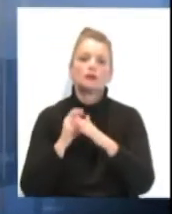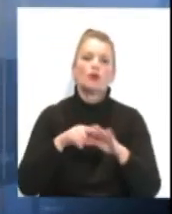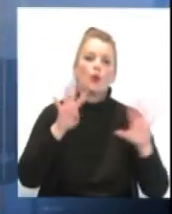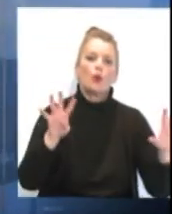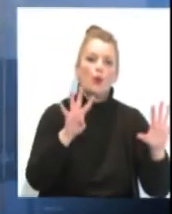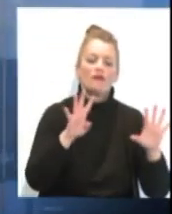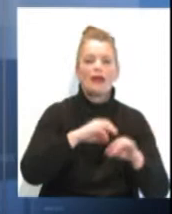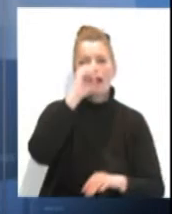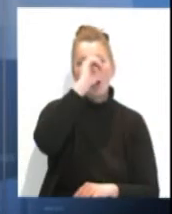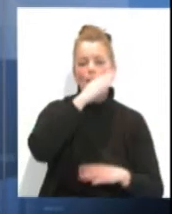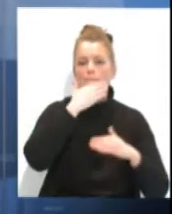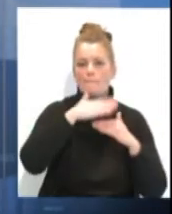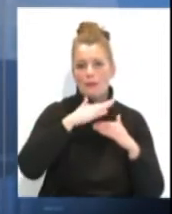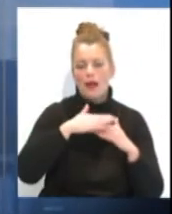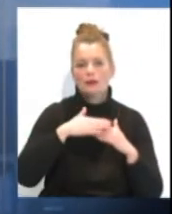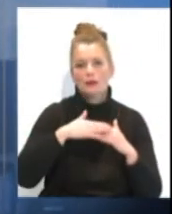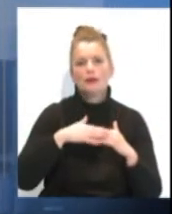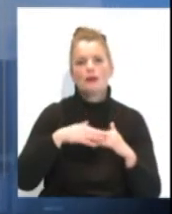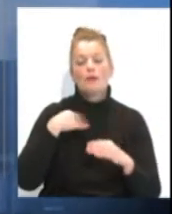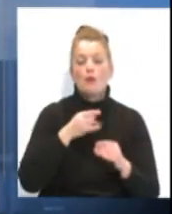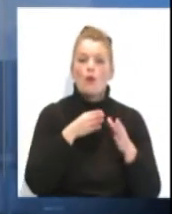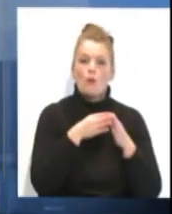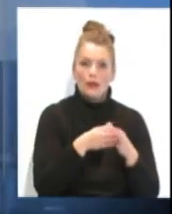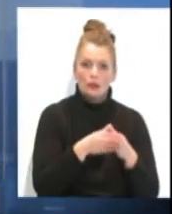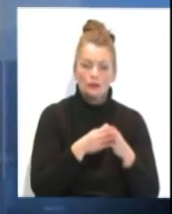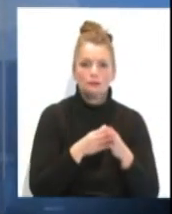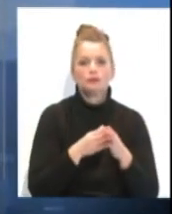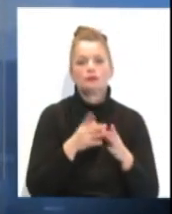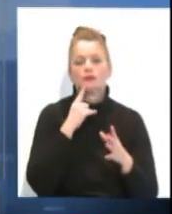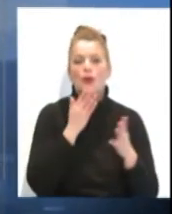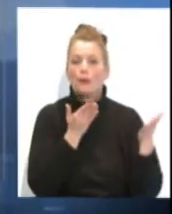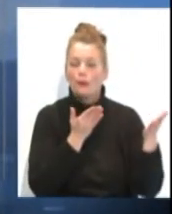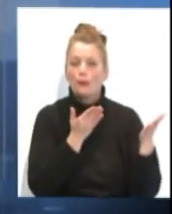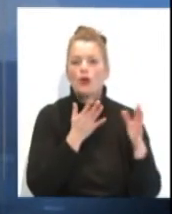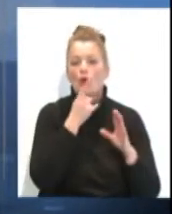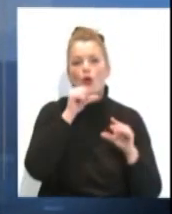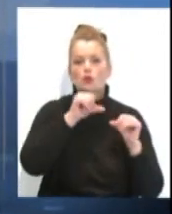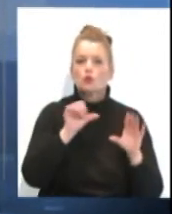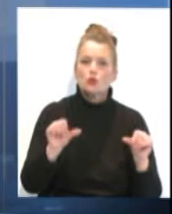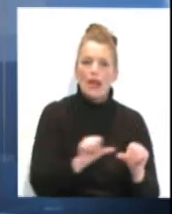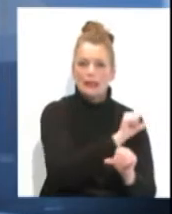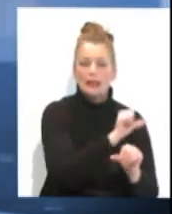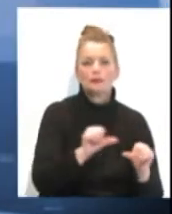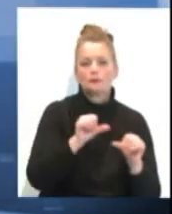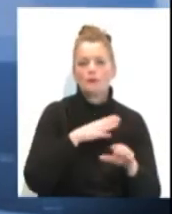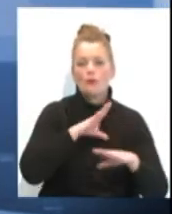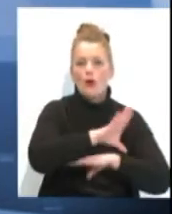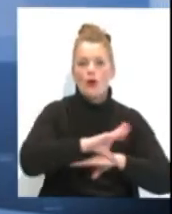los 9 grados de mínima que registrará el puerto de Santa María. Los vientos serán del sureste en el litoral.